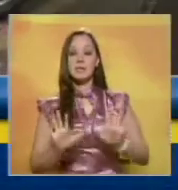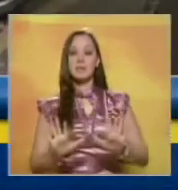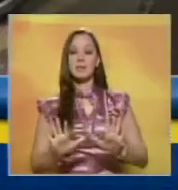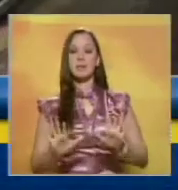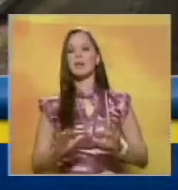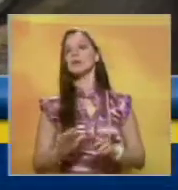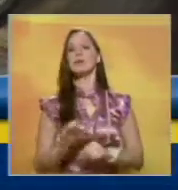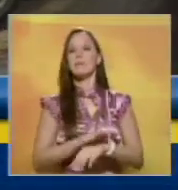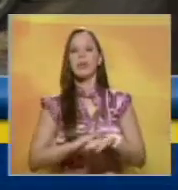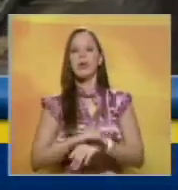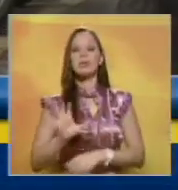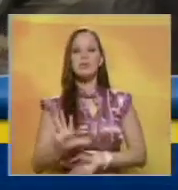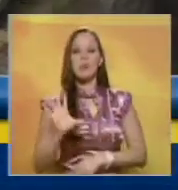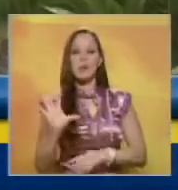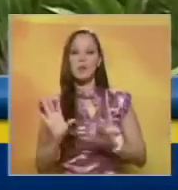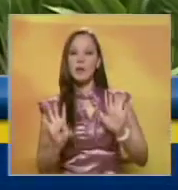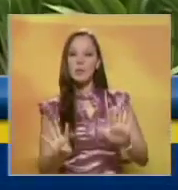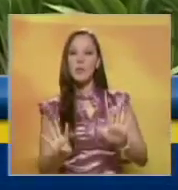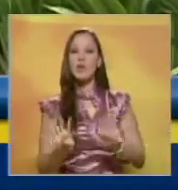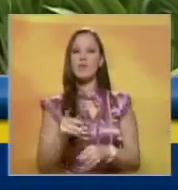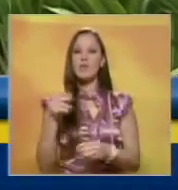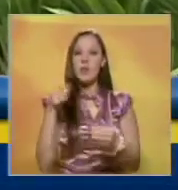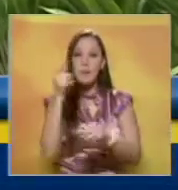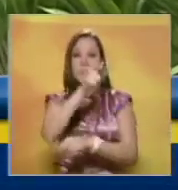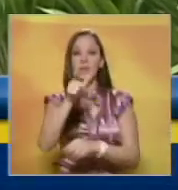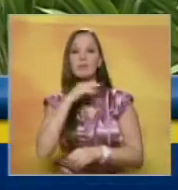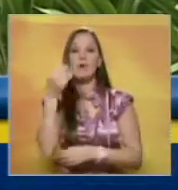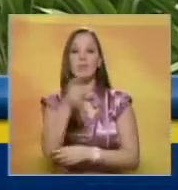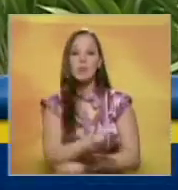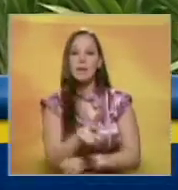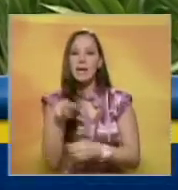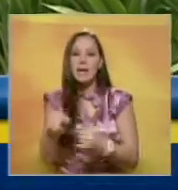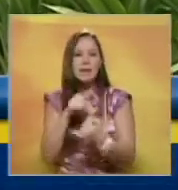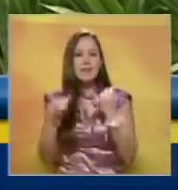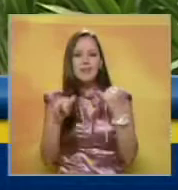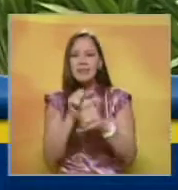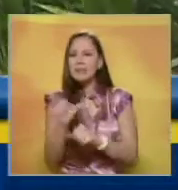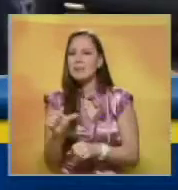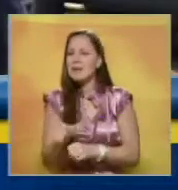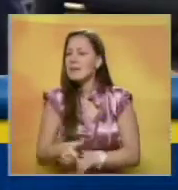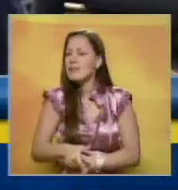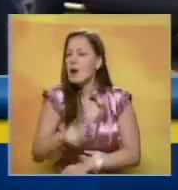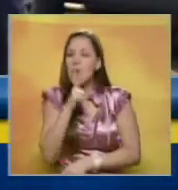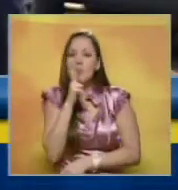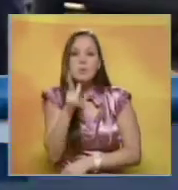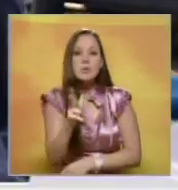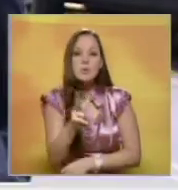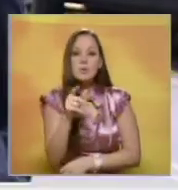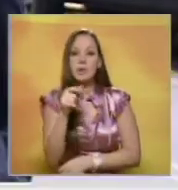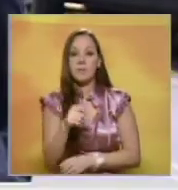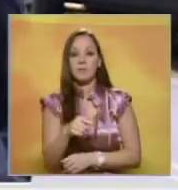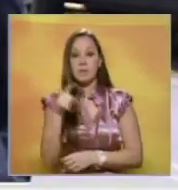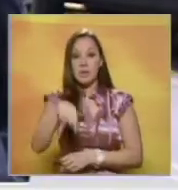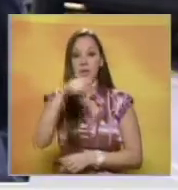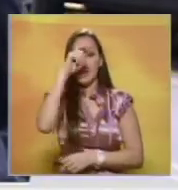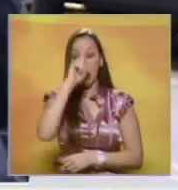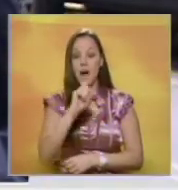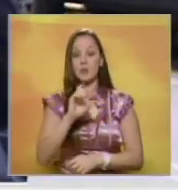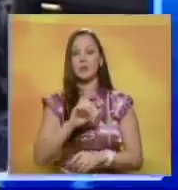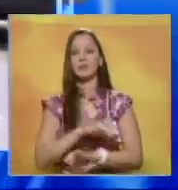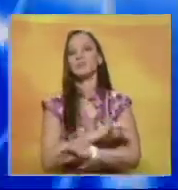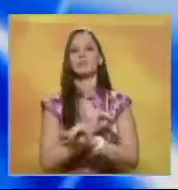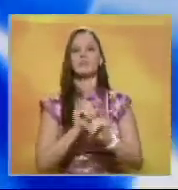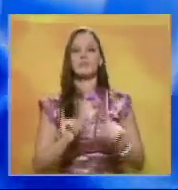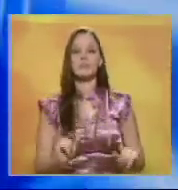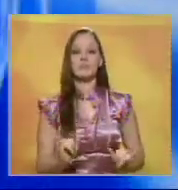morgue de Bellomonte de este fin de semana lo sitúa como el más violento del año 2014. Es nuestro informe. Continúen con más de la emisión meridiana